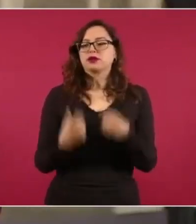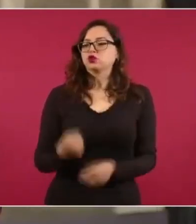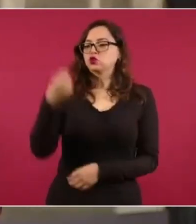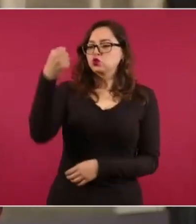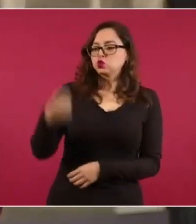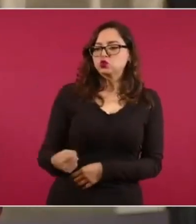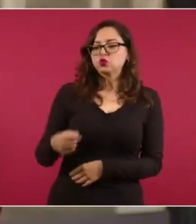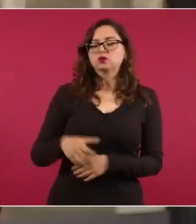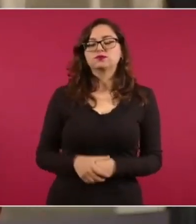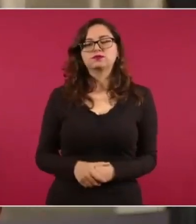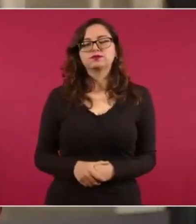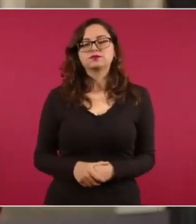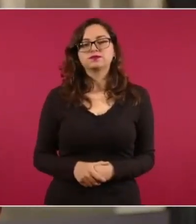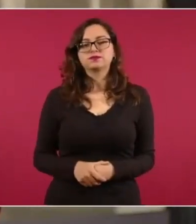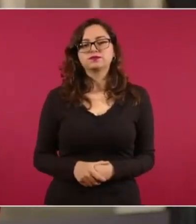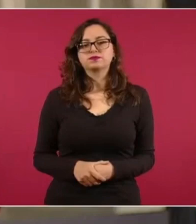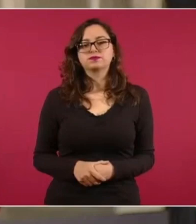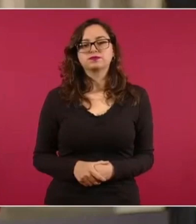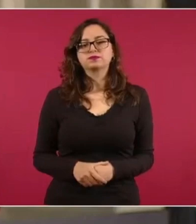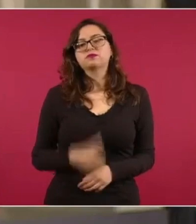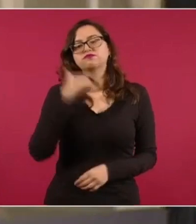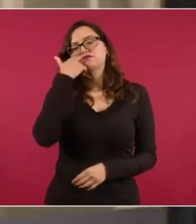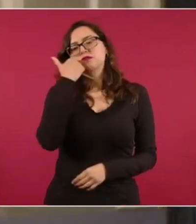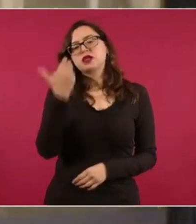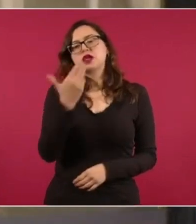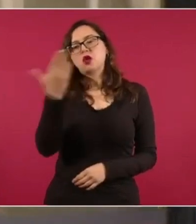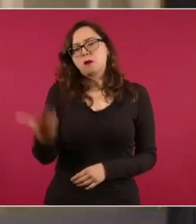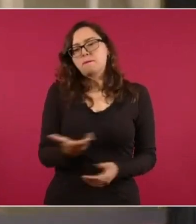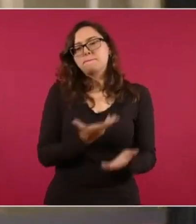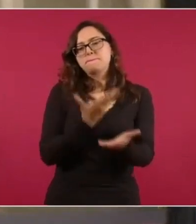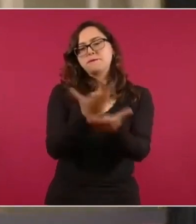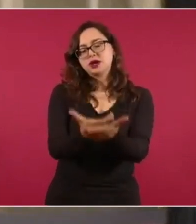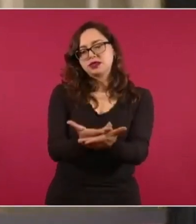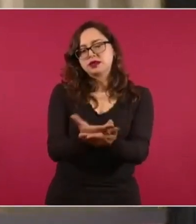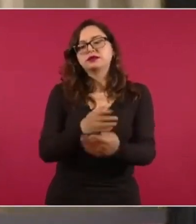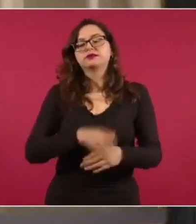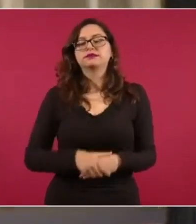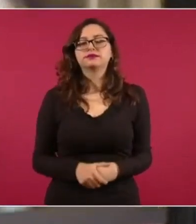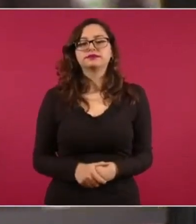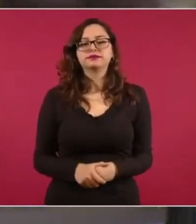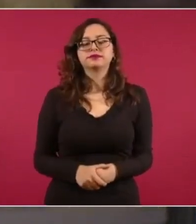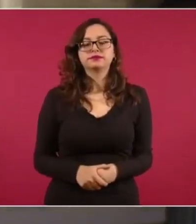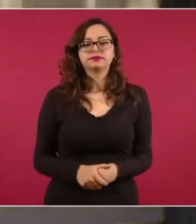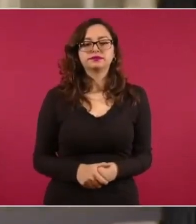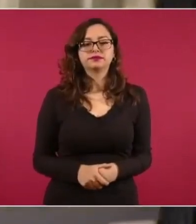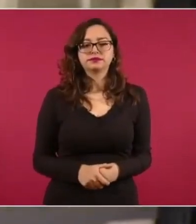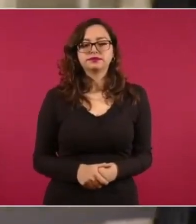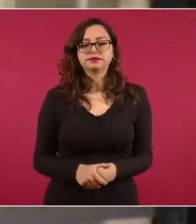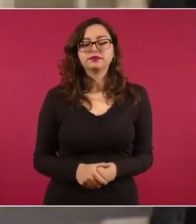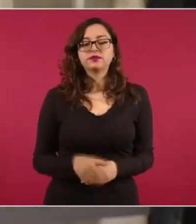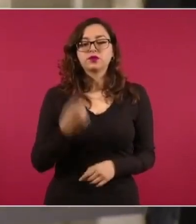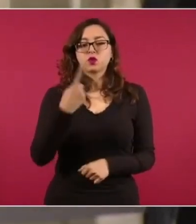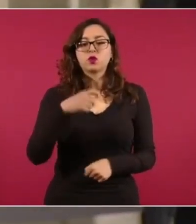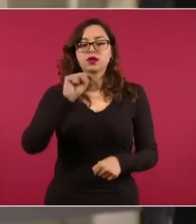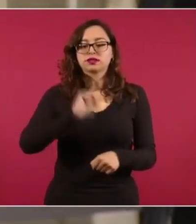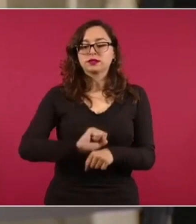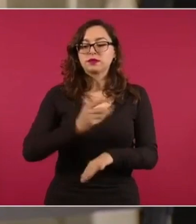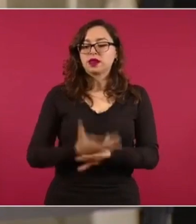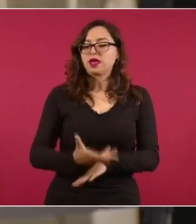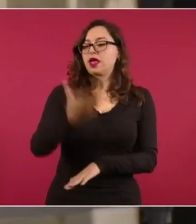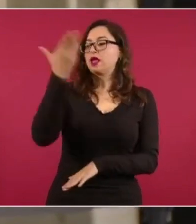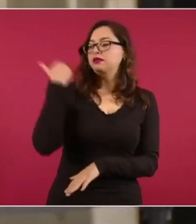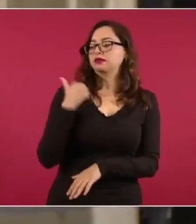antes de mis preguntas, quiero hacer una solicitud respetuosa. La semana pasada se habló aquí del maestro Carlos